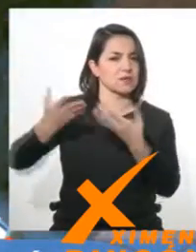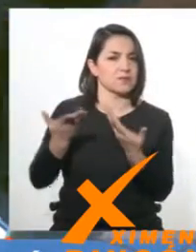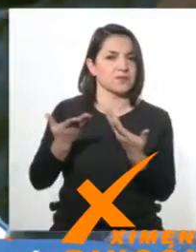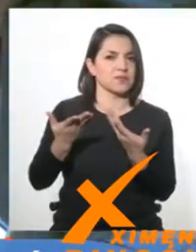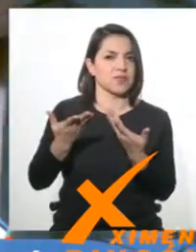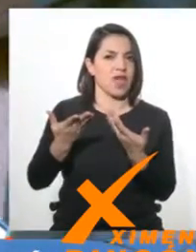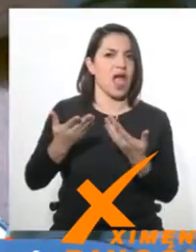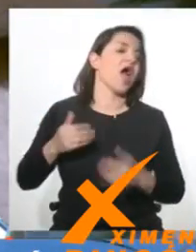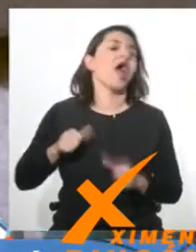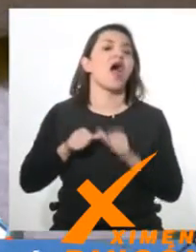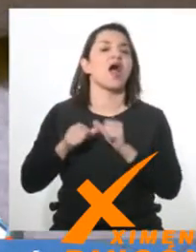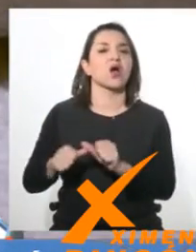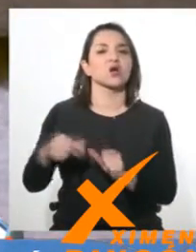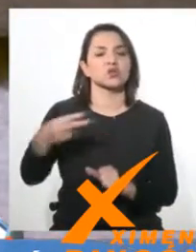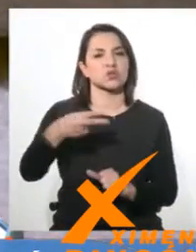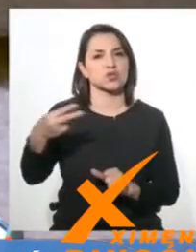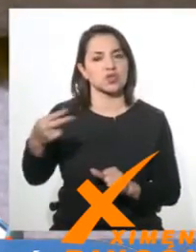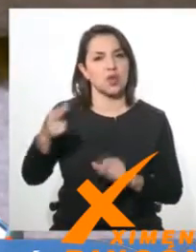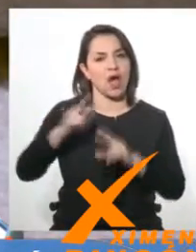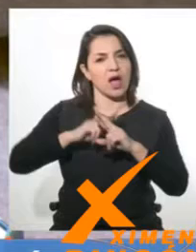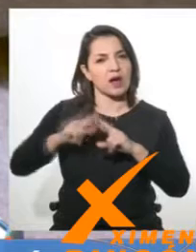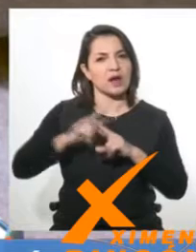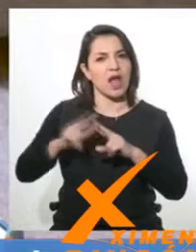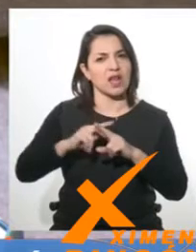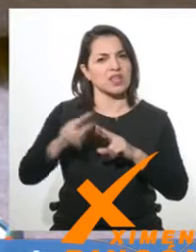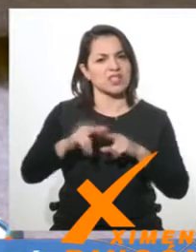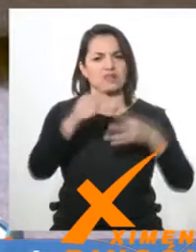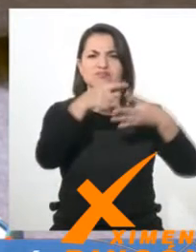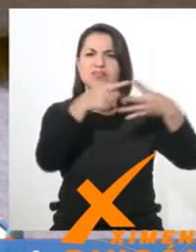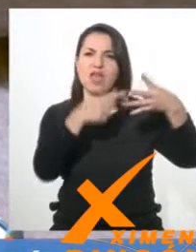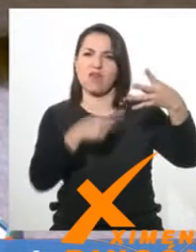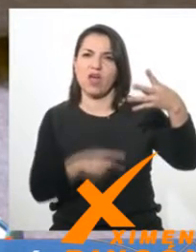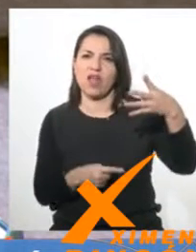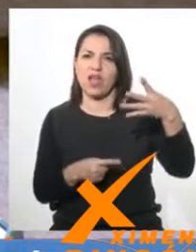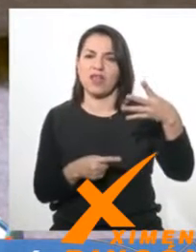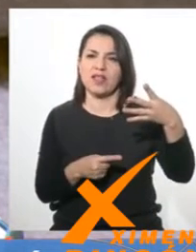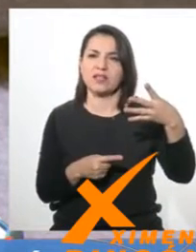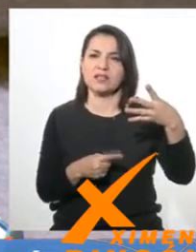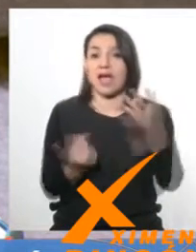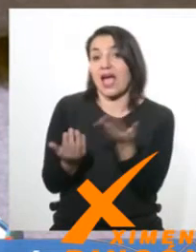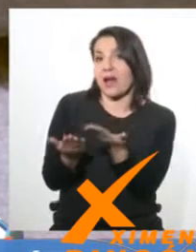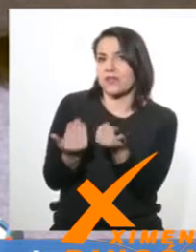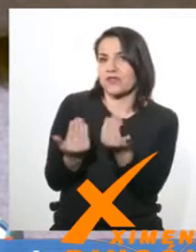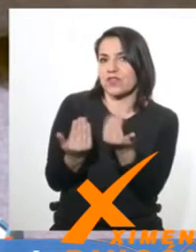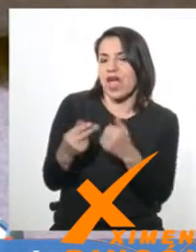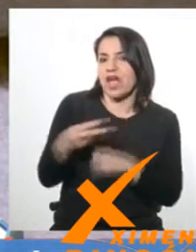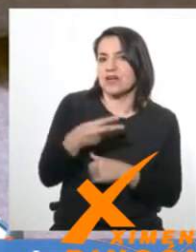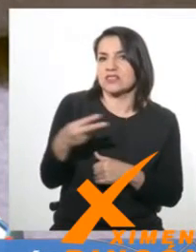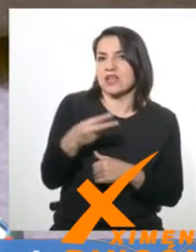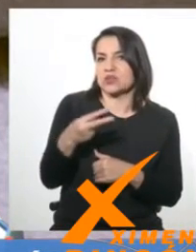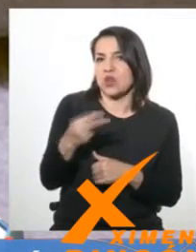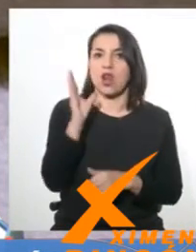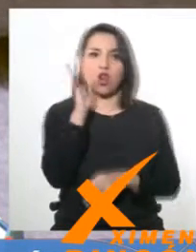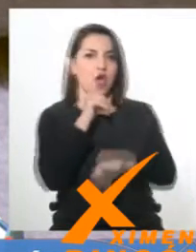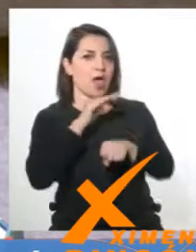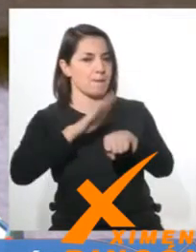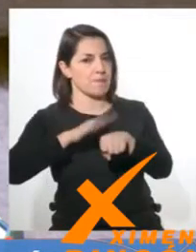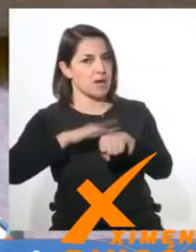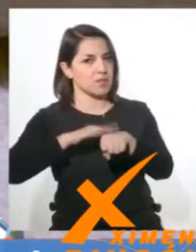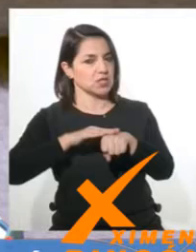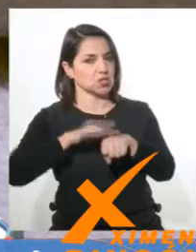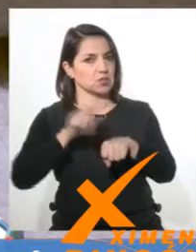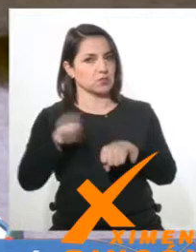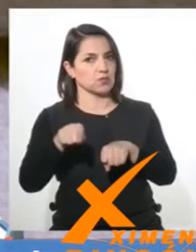acoso sexual realizar en forma indebida por cualquier medio requerimientos de carácter sexual no consentidos por quien los recibe y